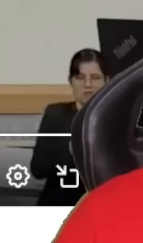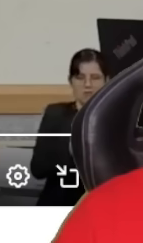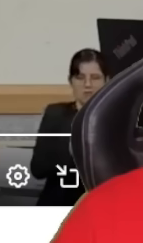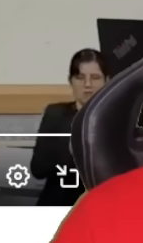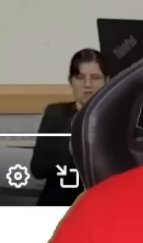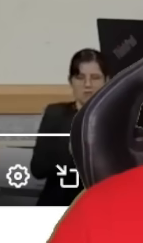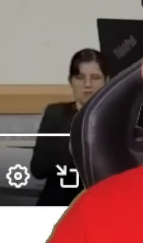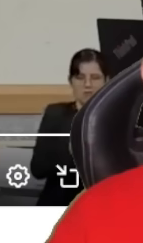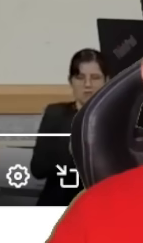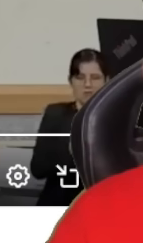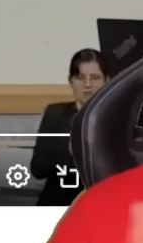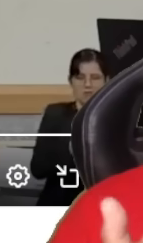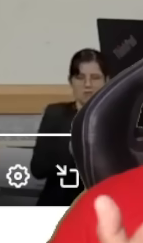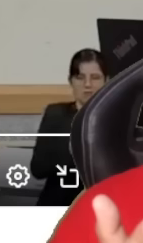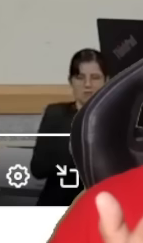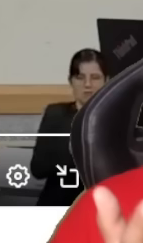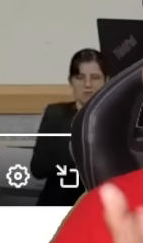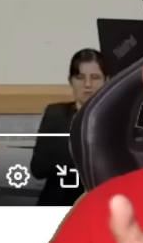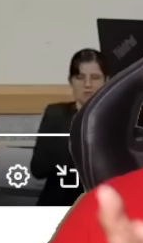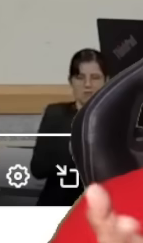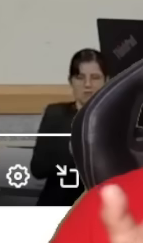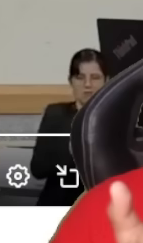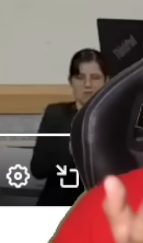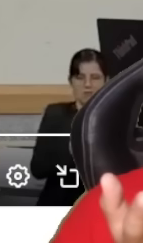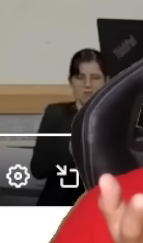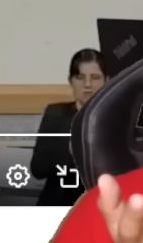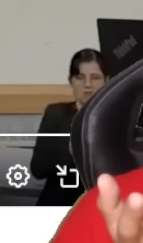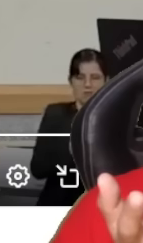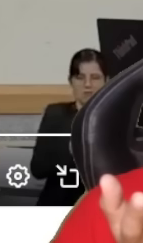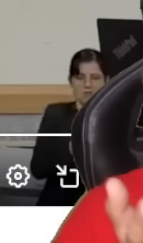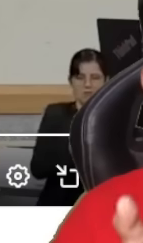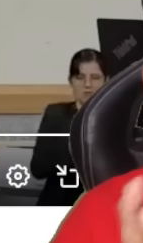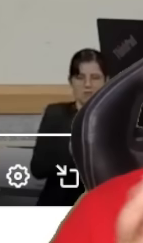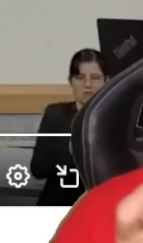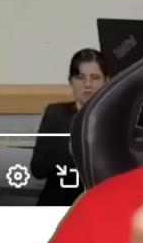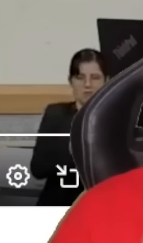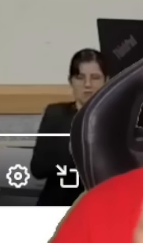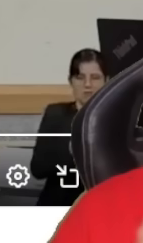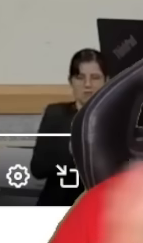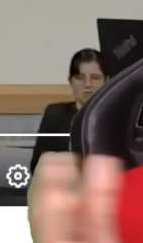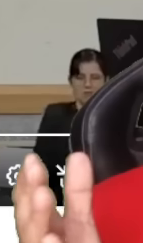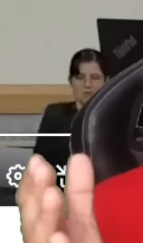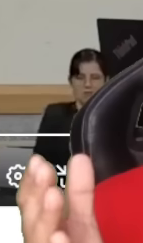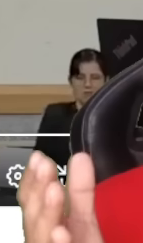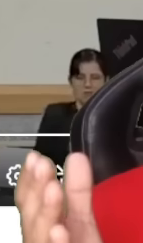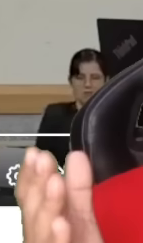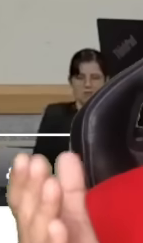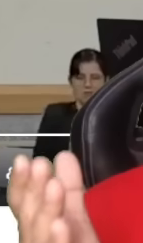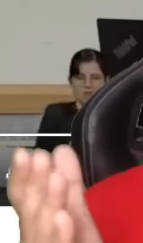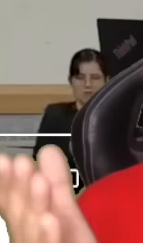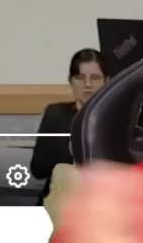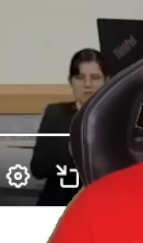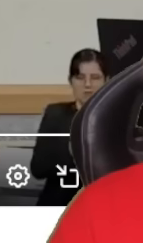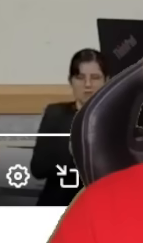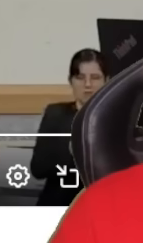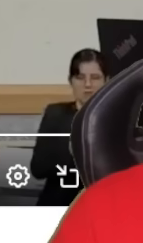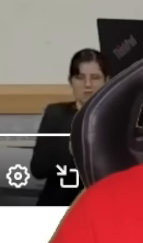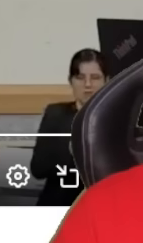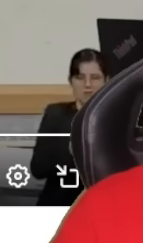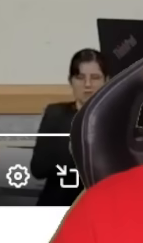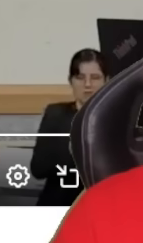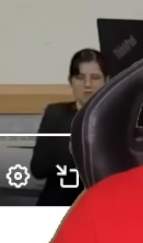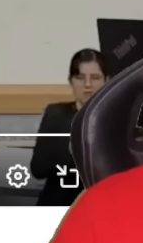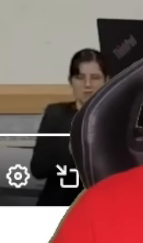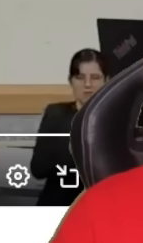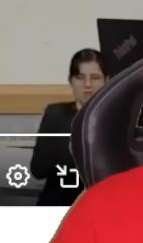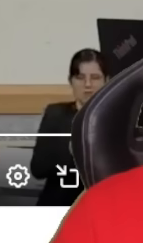Carla honre sí y que se le castigue se le ponga una multa Sí ya sochil y su equipo tienen que